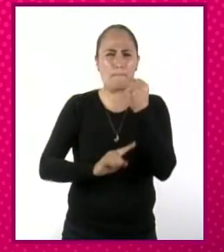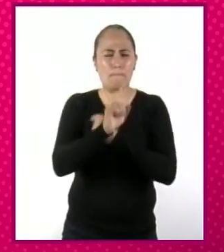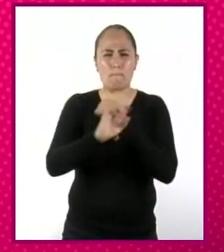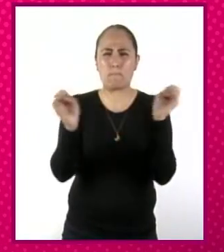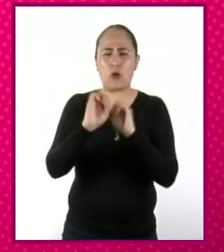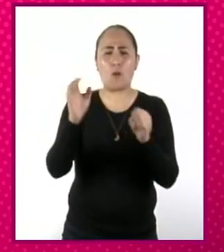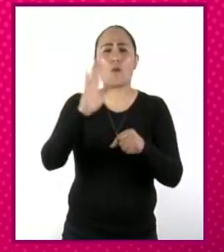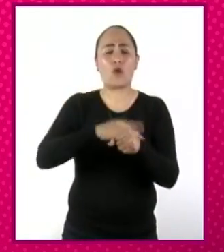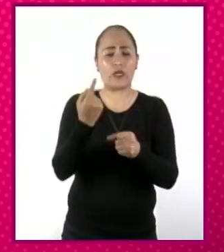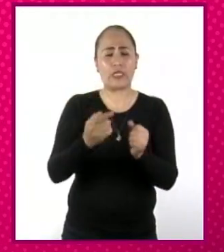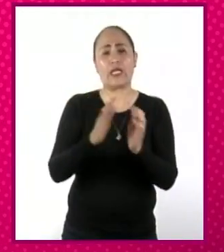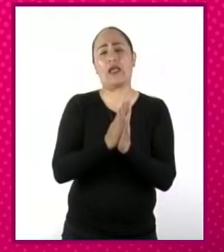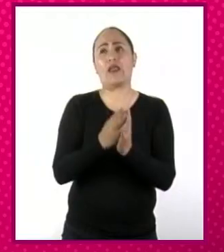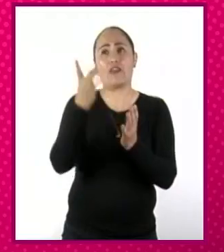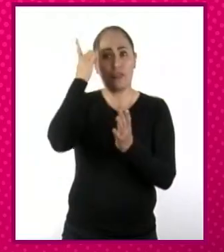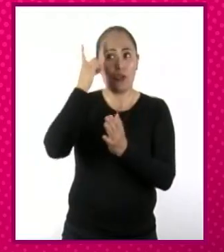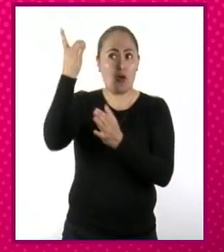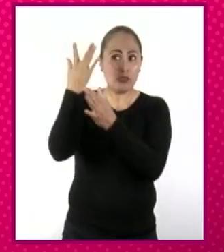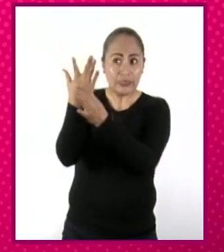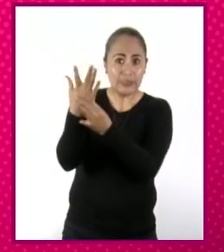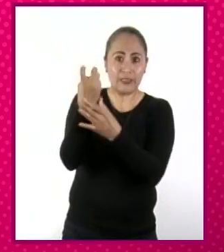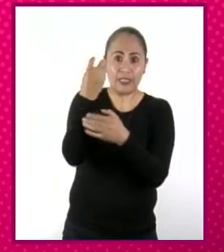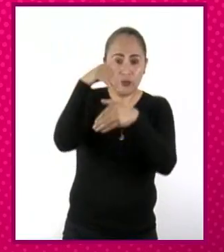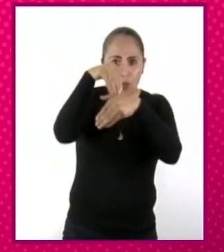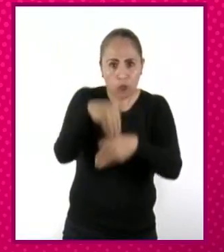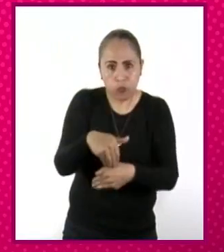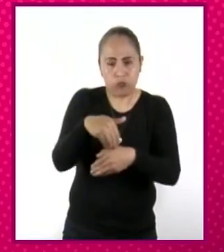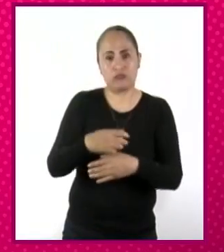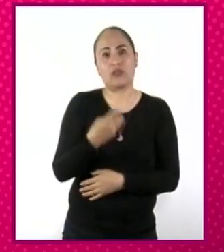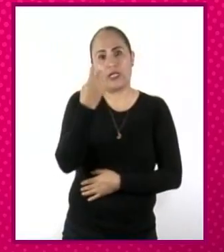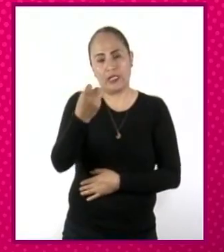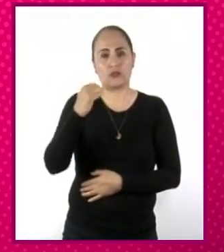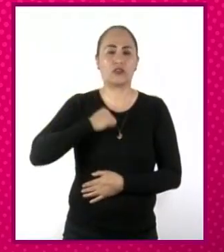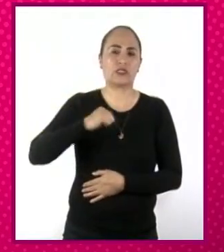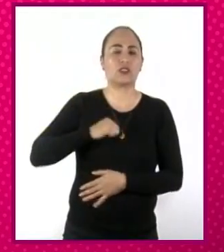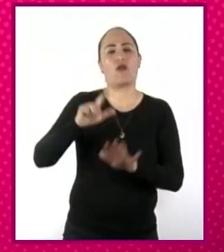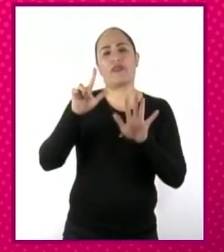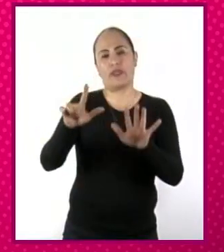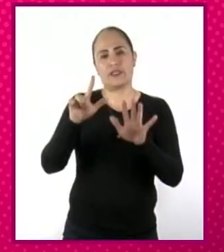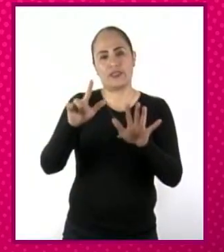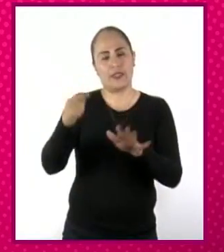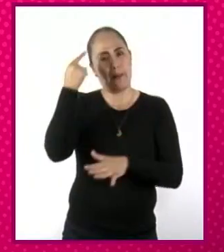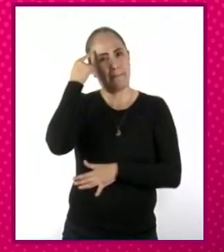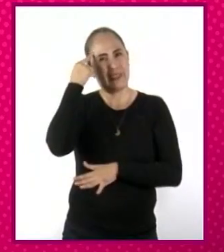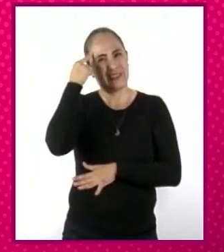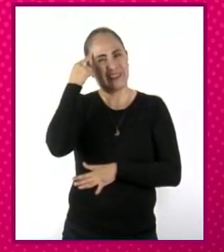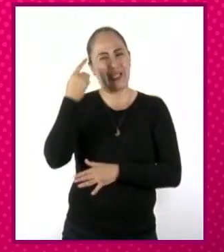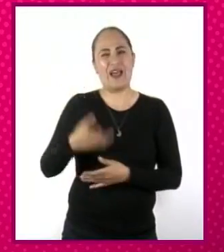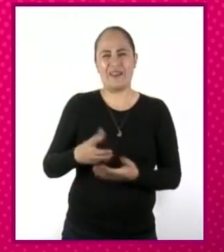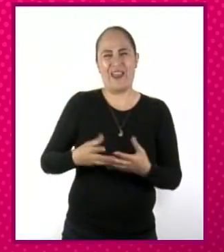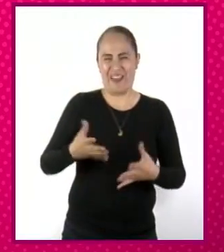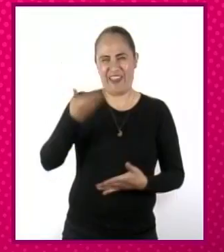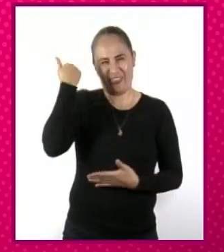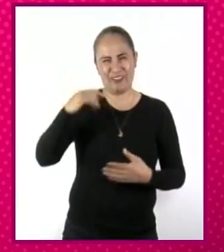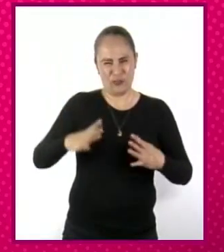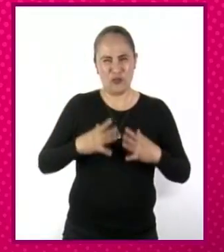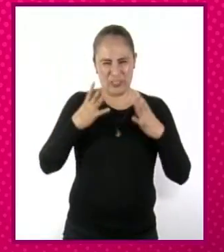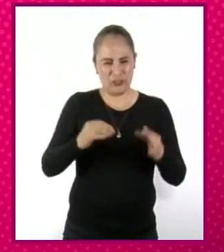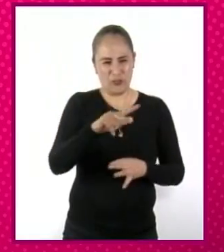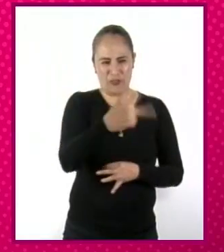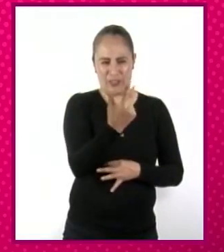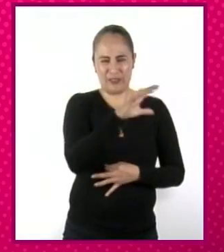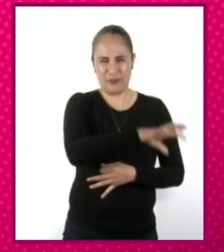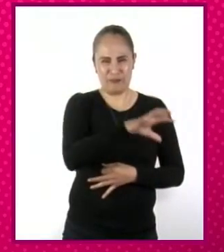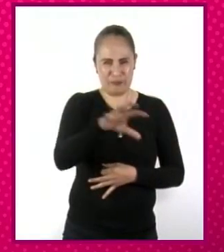acuerdo a la palabra de Dios. Ese es un pensamiento religioso del siglo XVII, de la época de la fundación de estas colonias. Con el tiempo